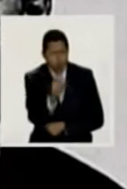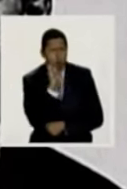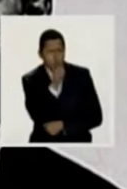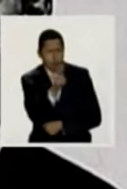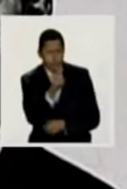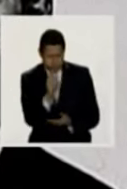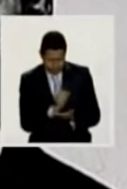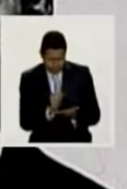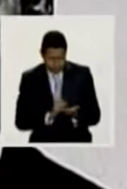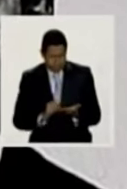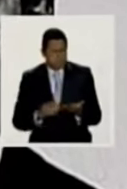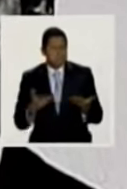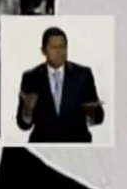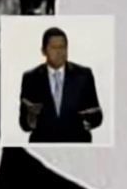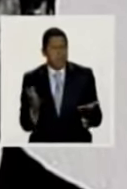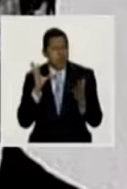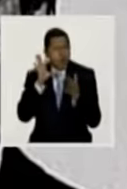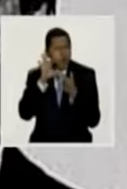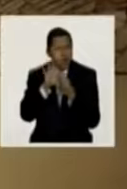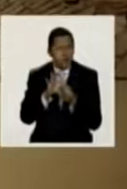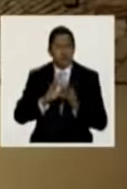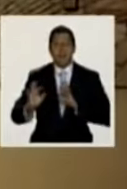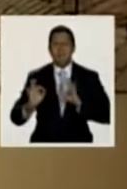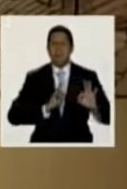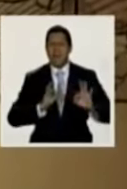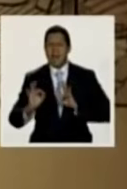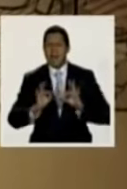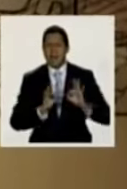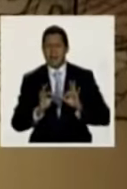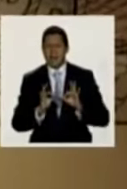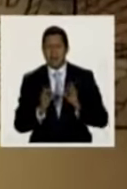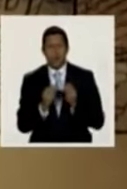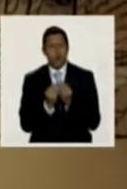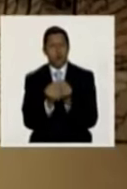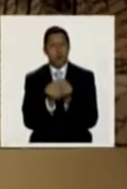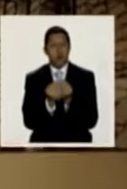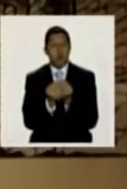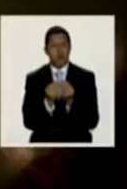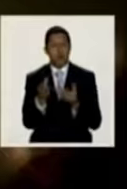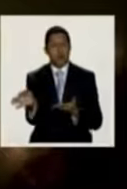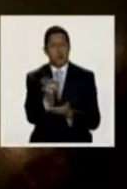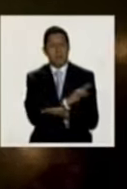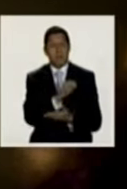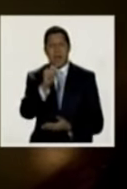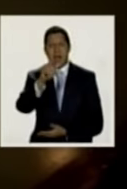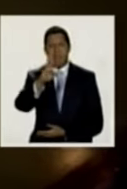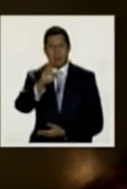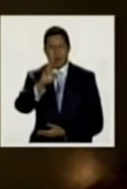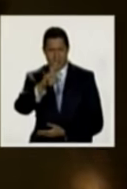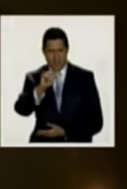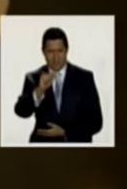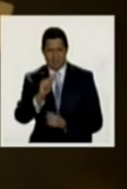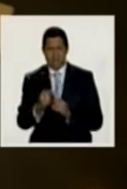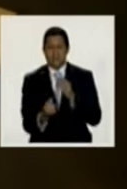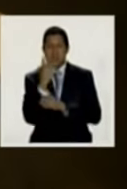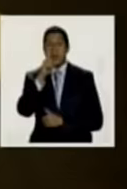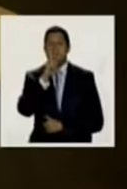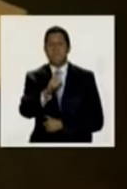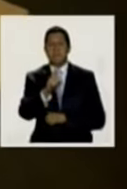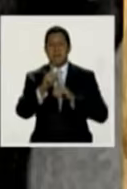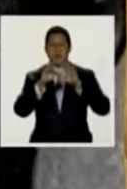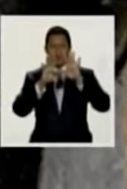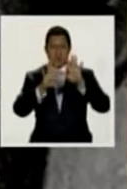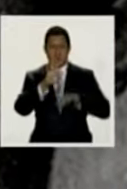como escritor está asociado al teatro. Junto con sus compañeros de la revista La Alborada, fundada en